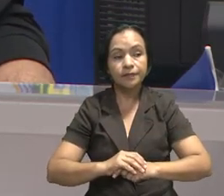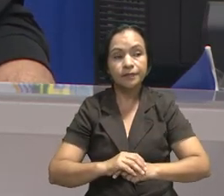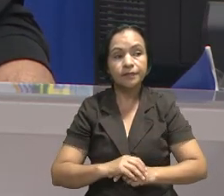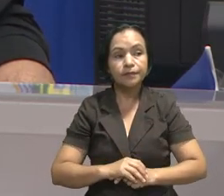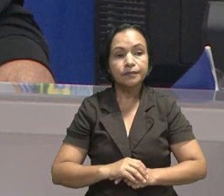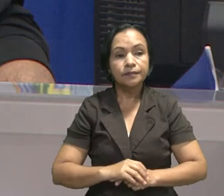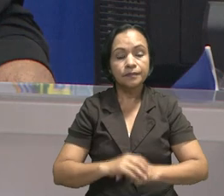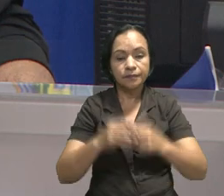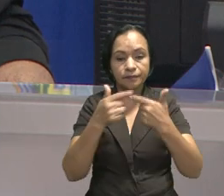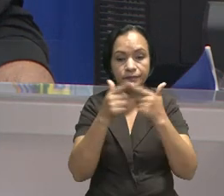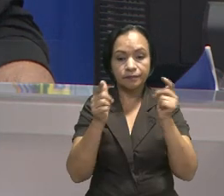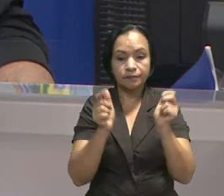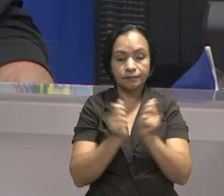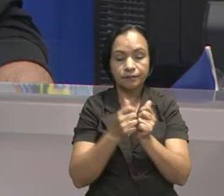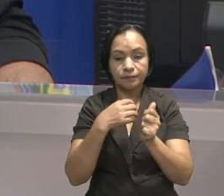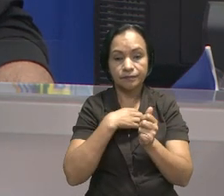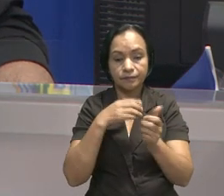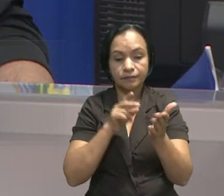En nuestra bancada,